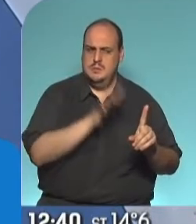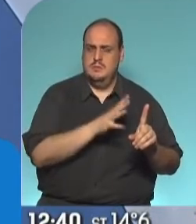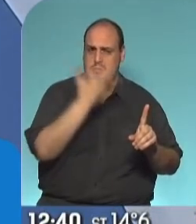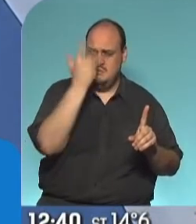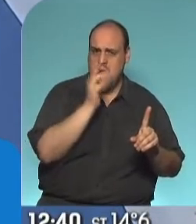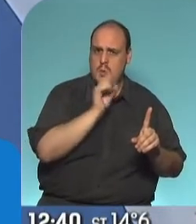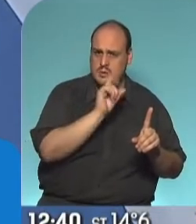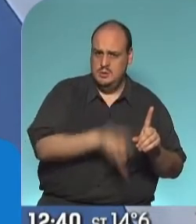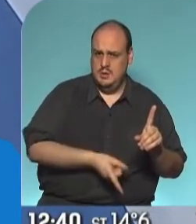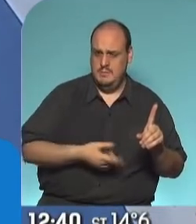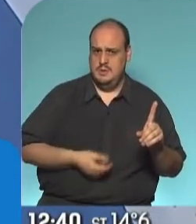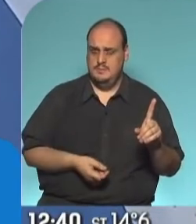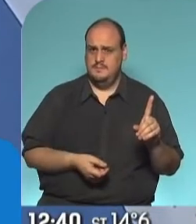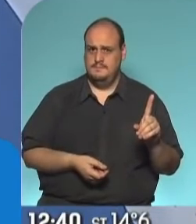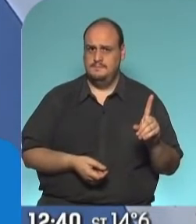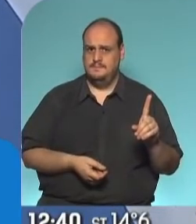no merecía.